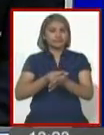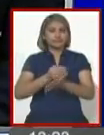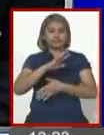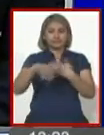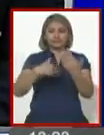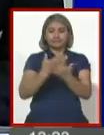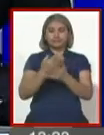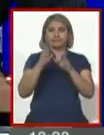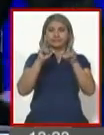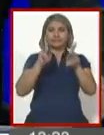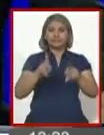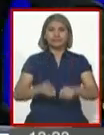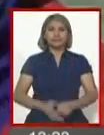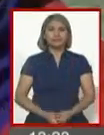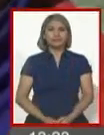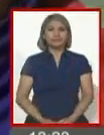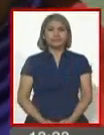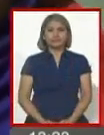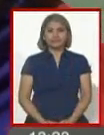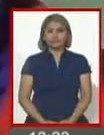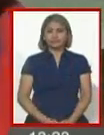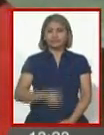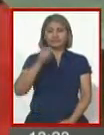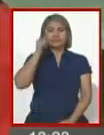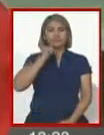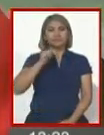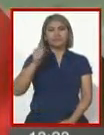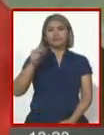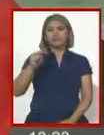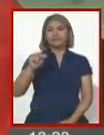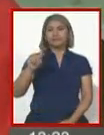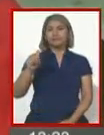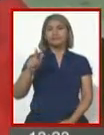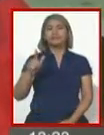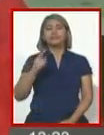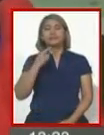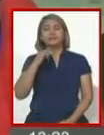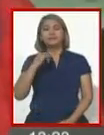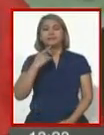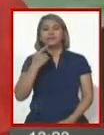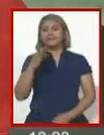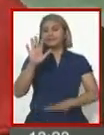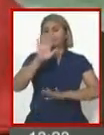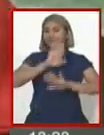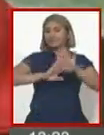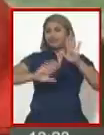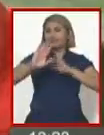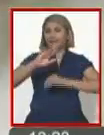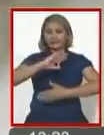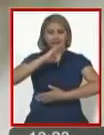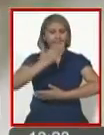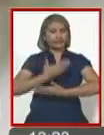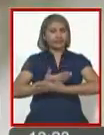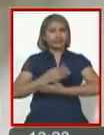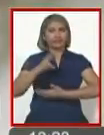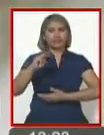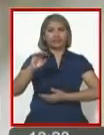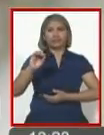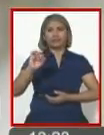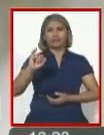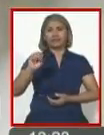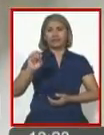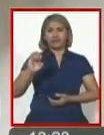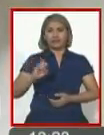de toda la población. La señora Ana Lidia Suárez se encuentra afligida al no poder ayudar a su pequeño hijo Moisés